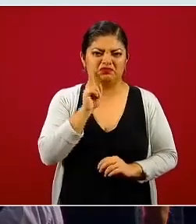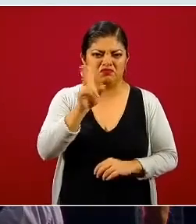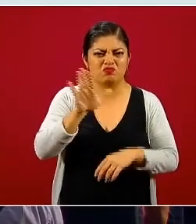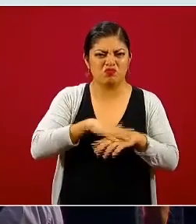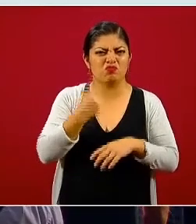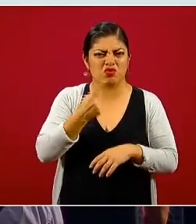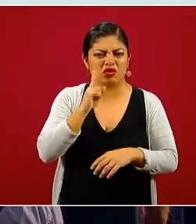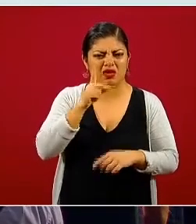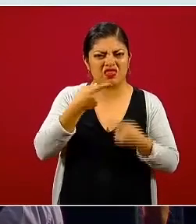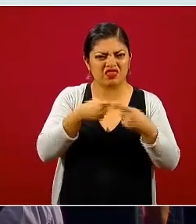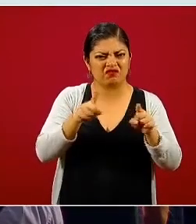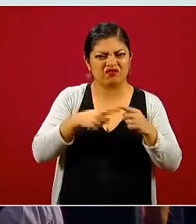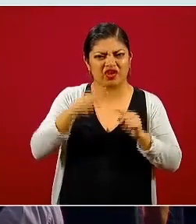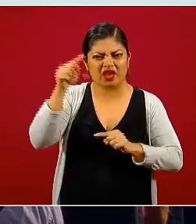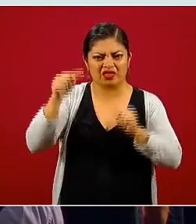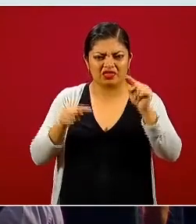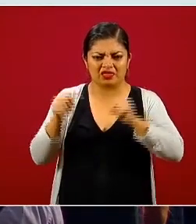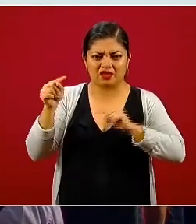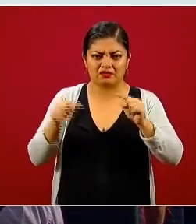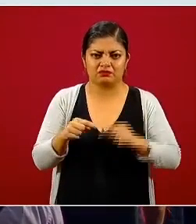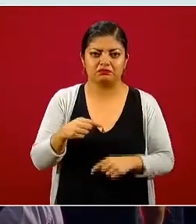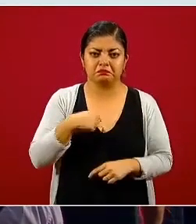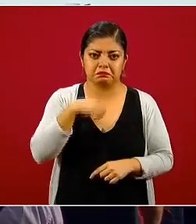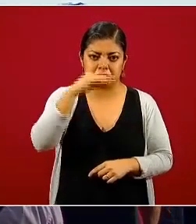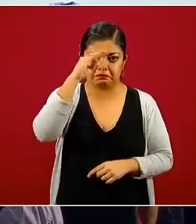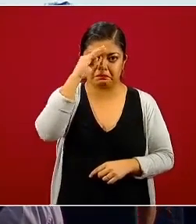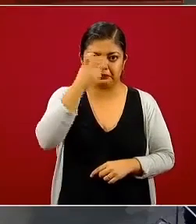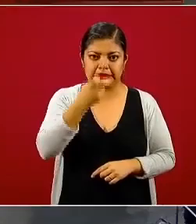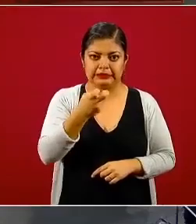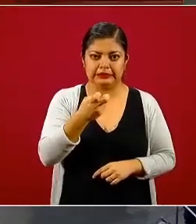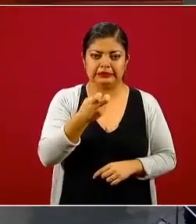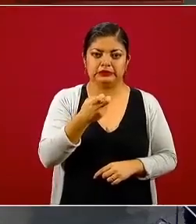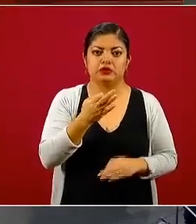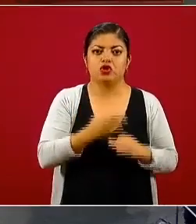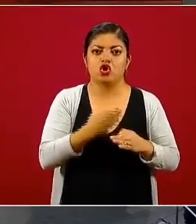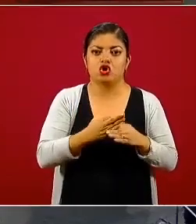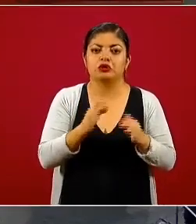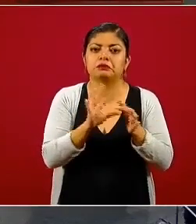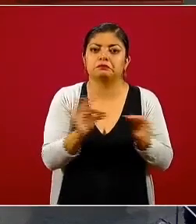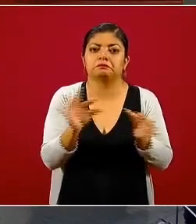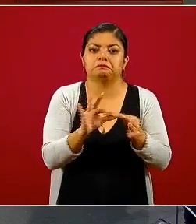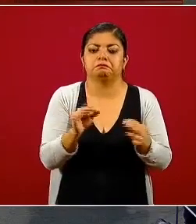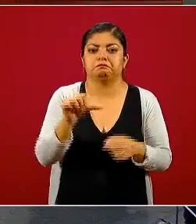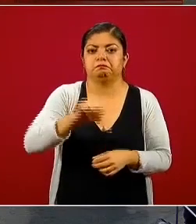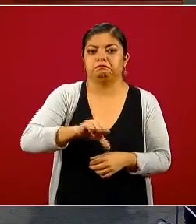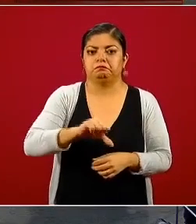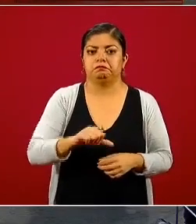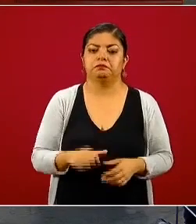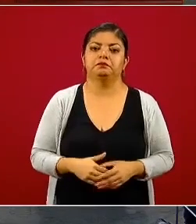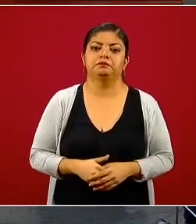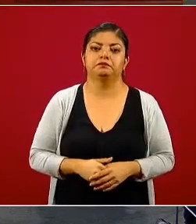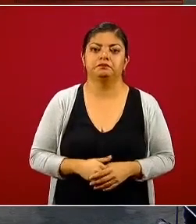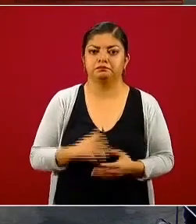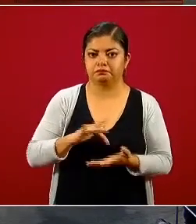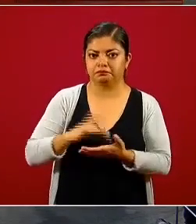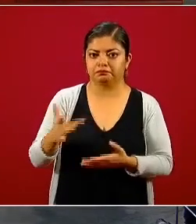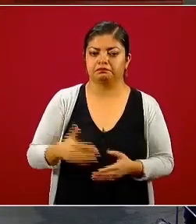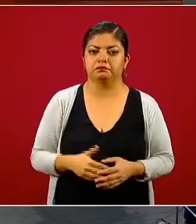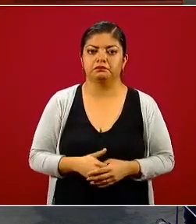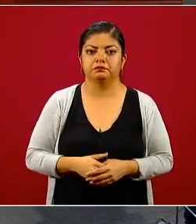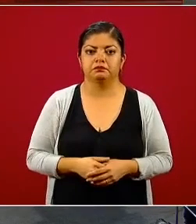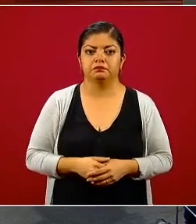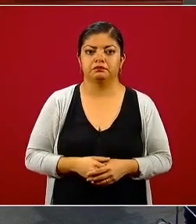estas diferencias. Y me parece que esa sería la actualización de lo que tenemos el día de hoy. Gracias.